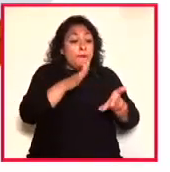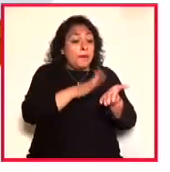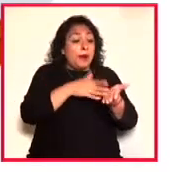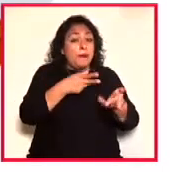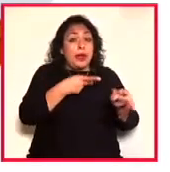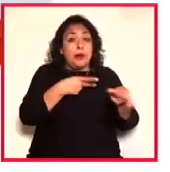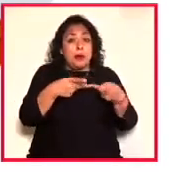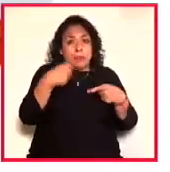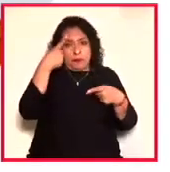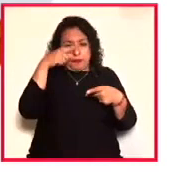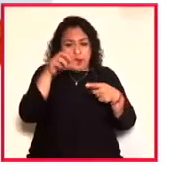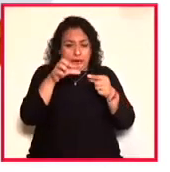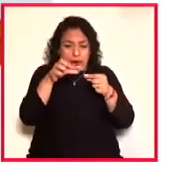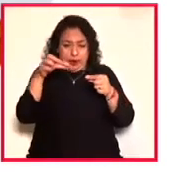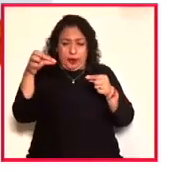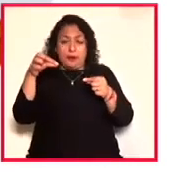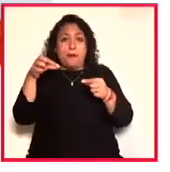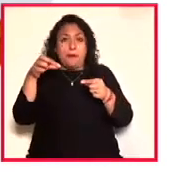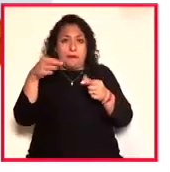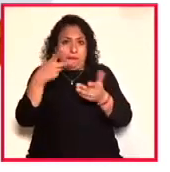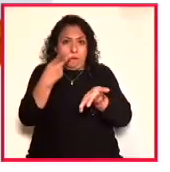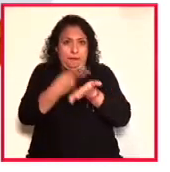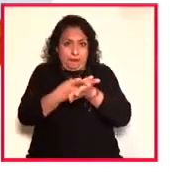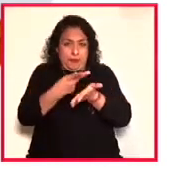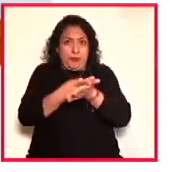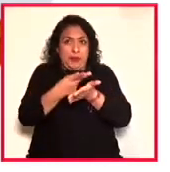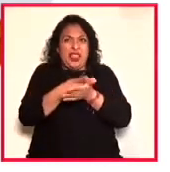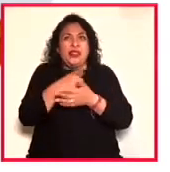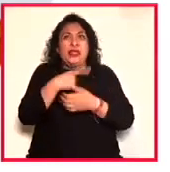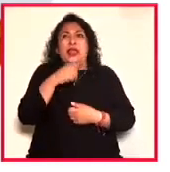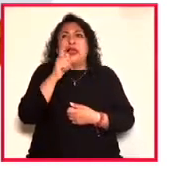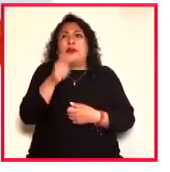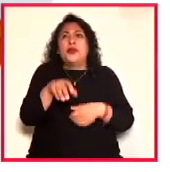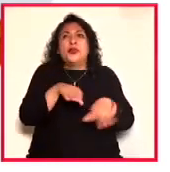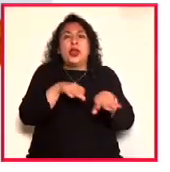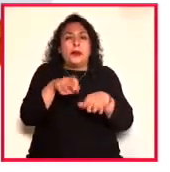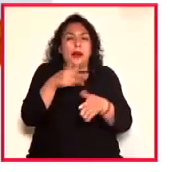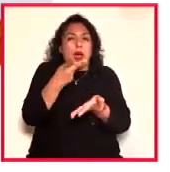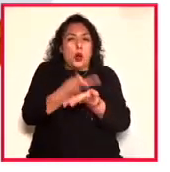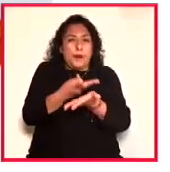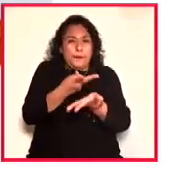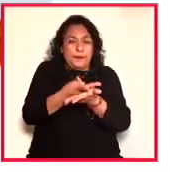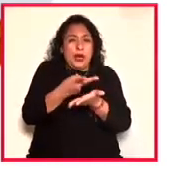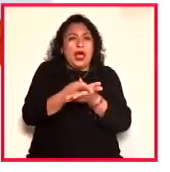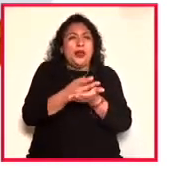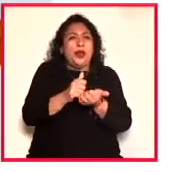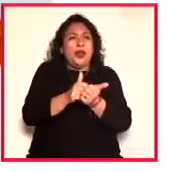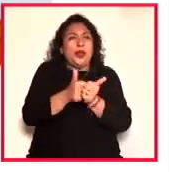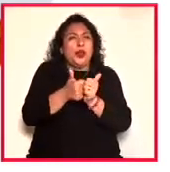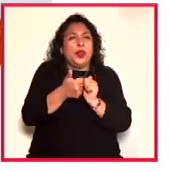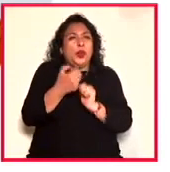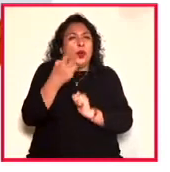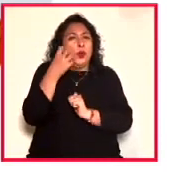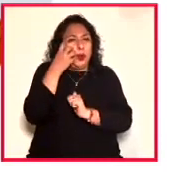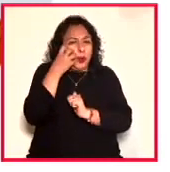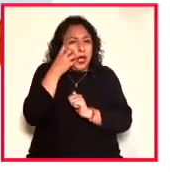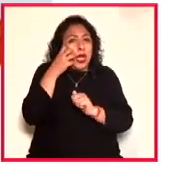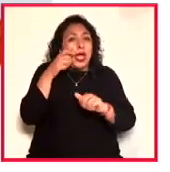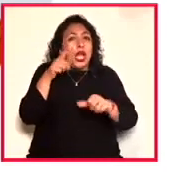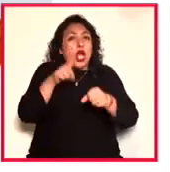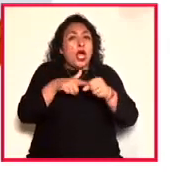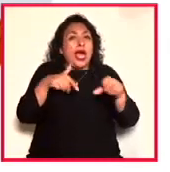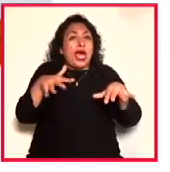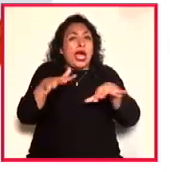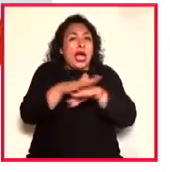especialmente para la punta de plata y consiste en trabajar con la plata y la plata va oxidando y va cambiando el tono.